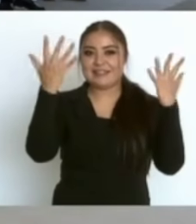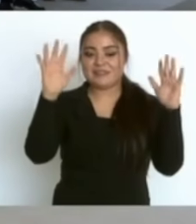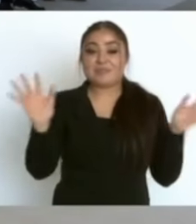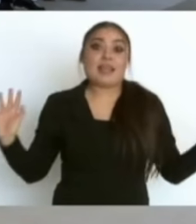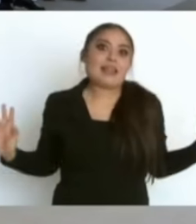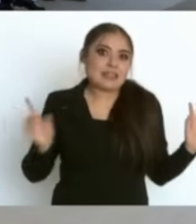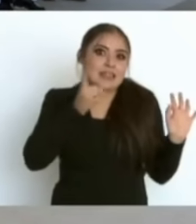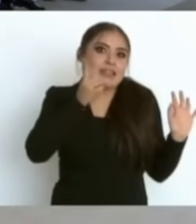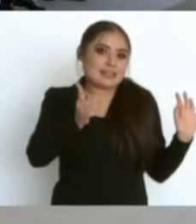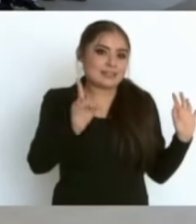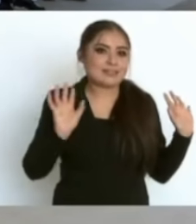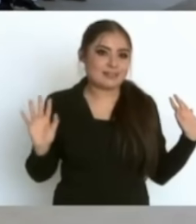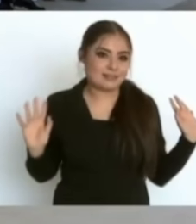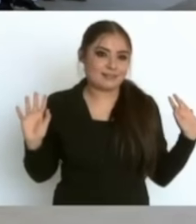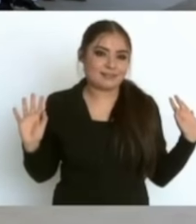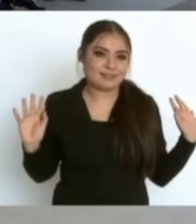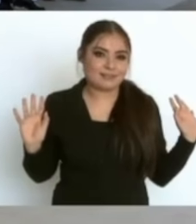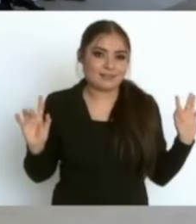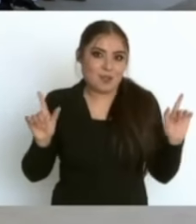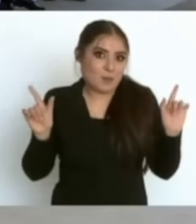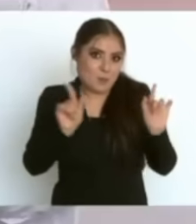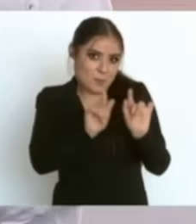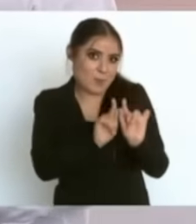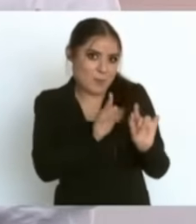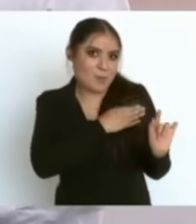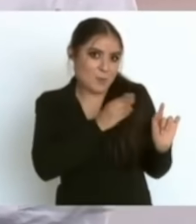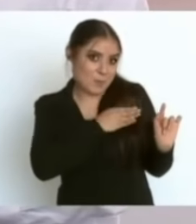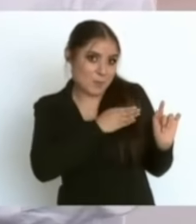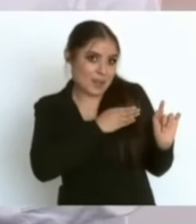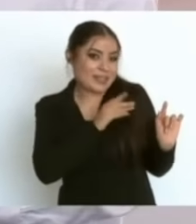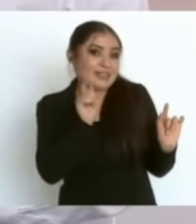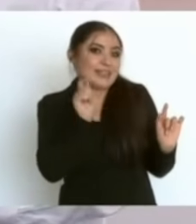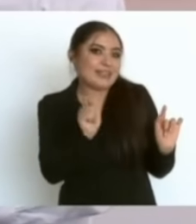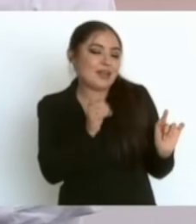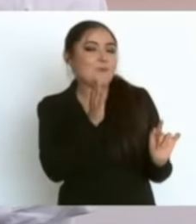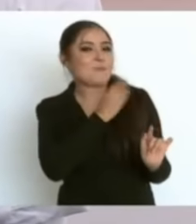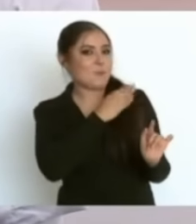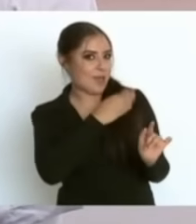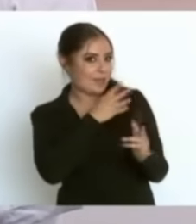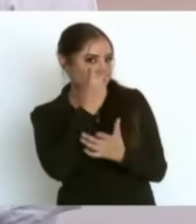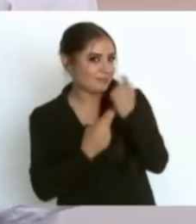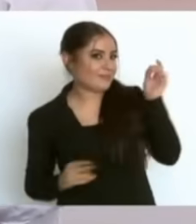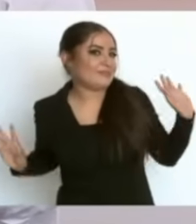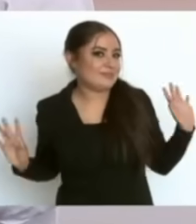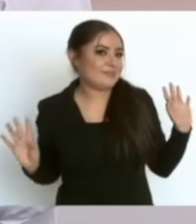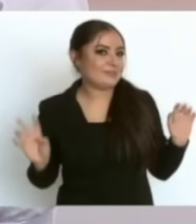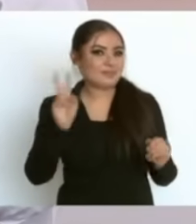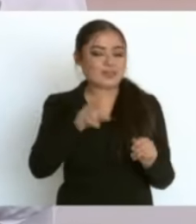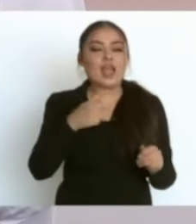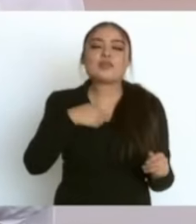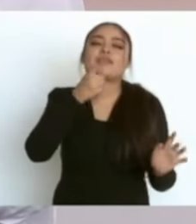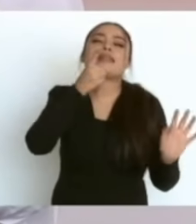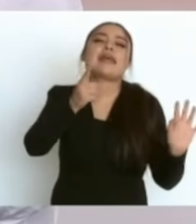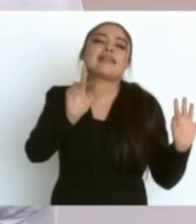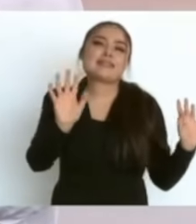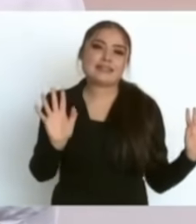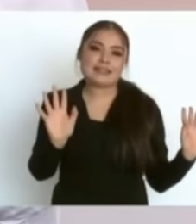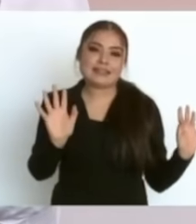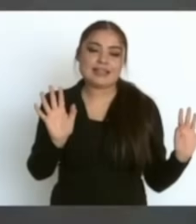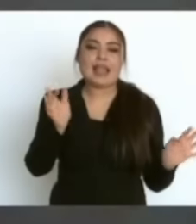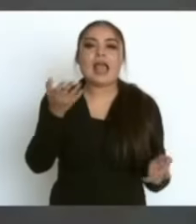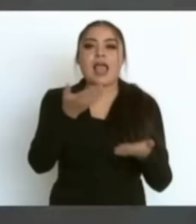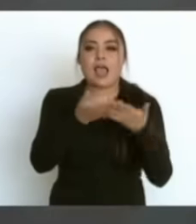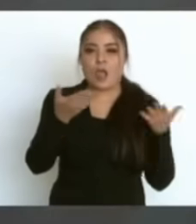dicen que breve y bueno doblemente bueno de todas maneras voy a usar el